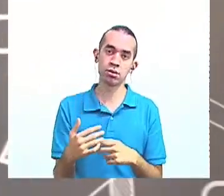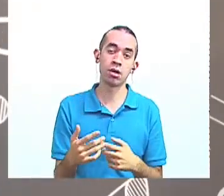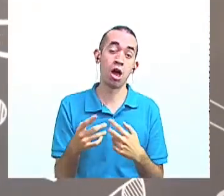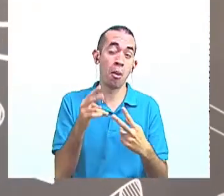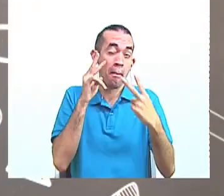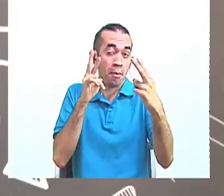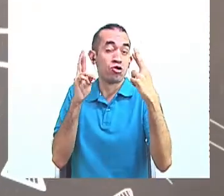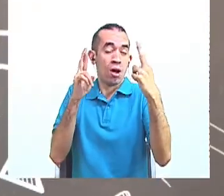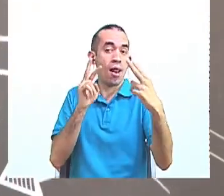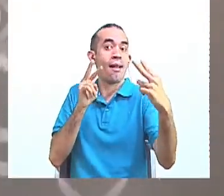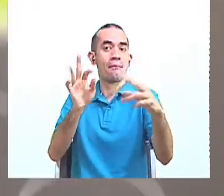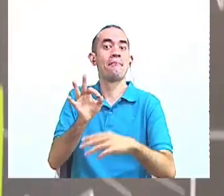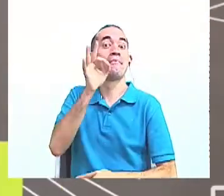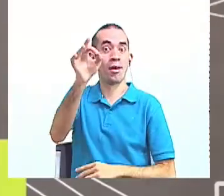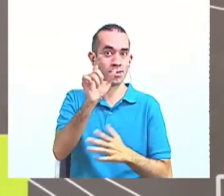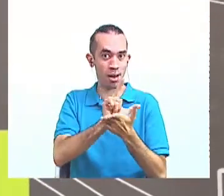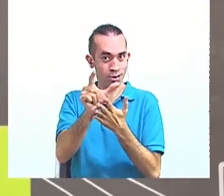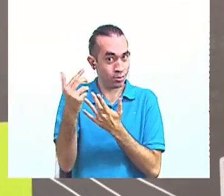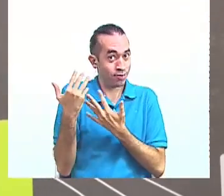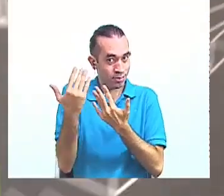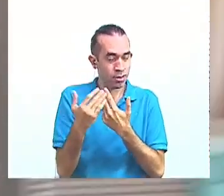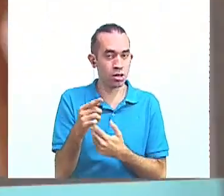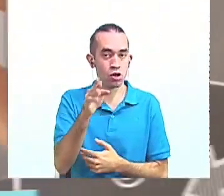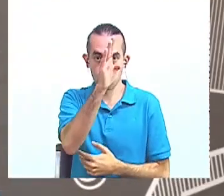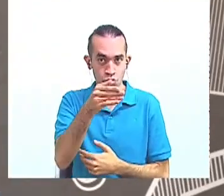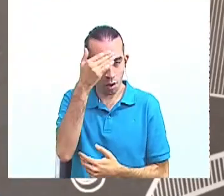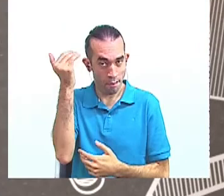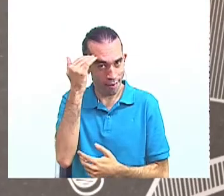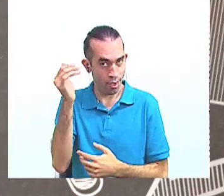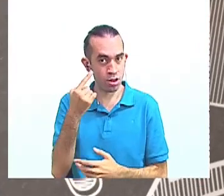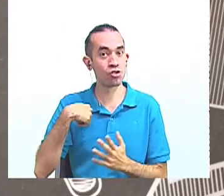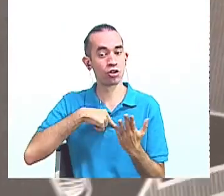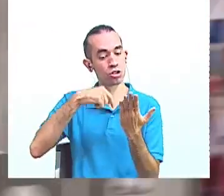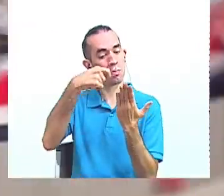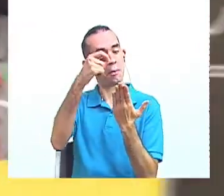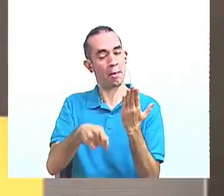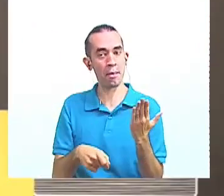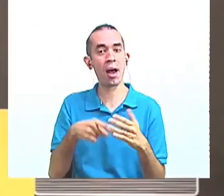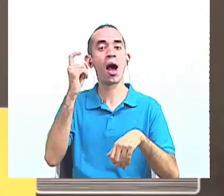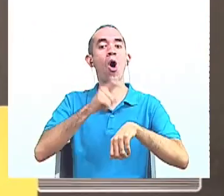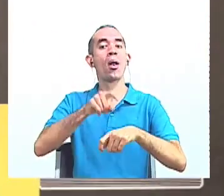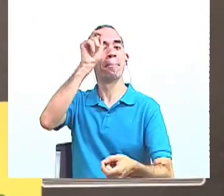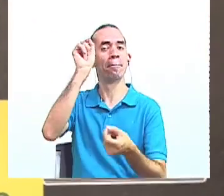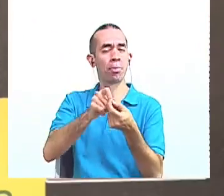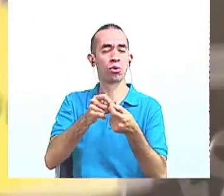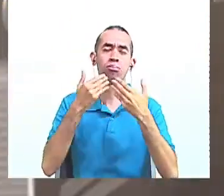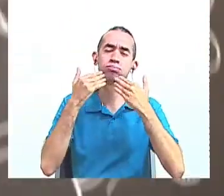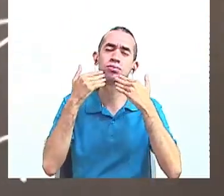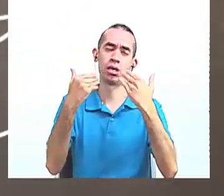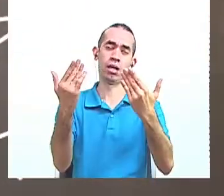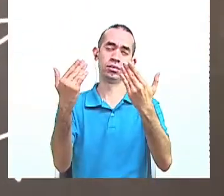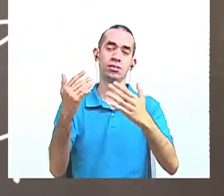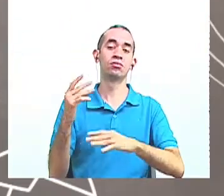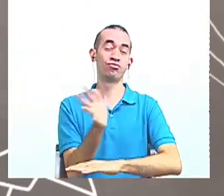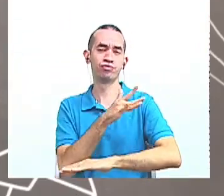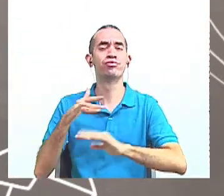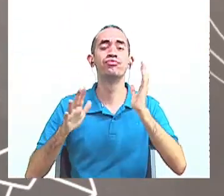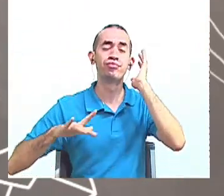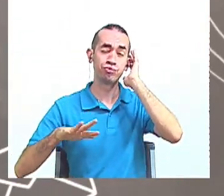esperamos la próxima lección. No olvides que pasamos lista a la hora en punto. Muchas gracias.